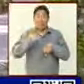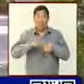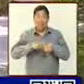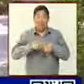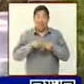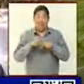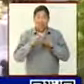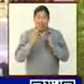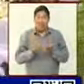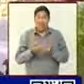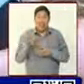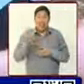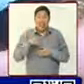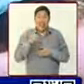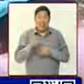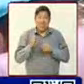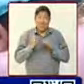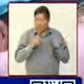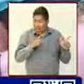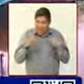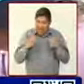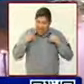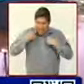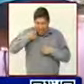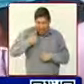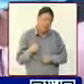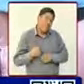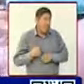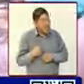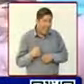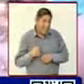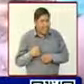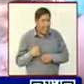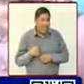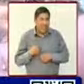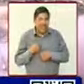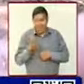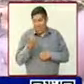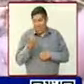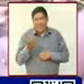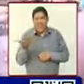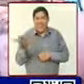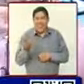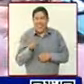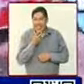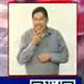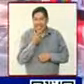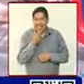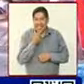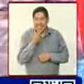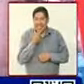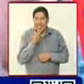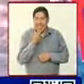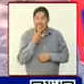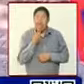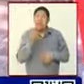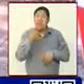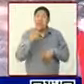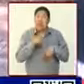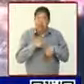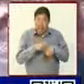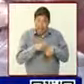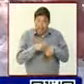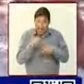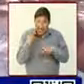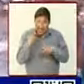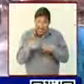Sí, sí, sí. Ahí alistando ya la mochila y los útiles, pues, ¿no? Siempre el primer día a